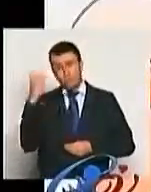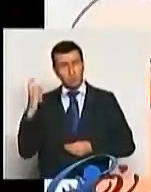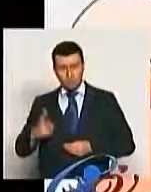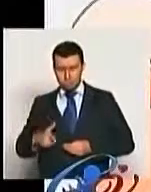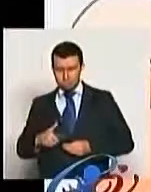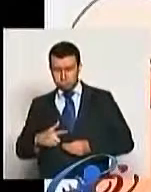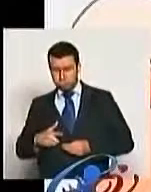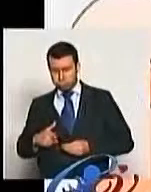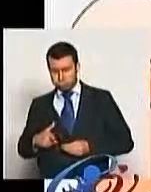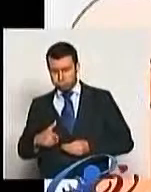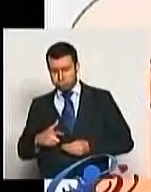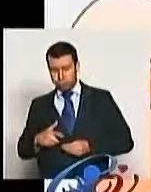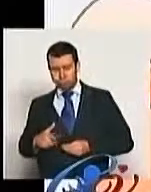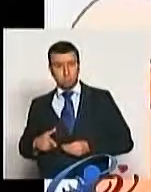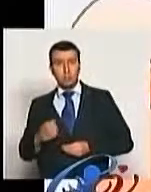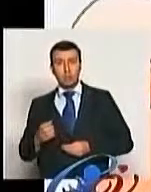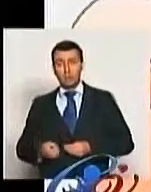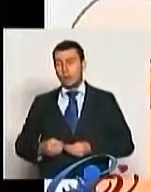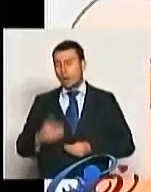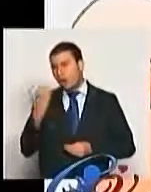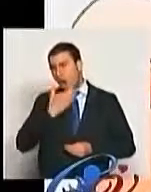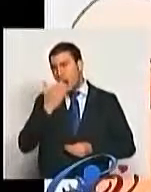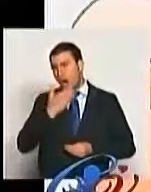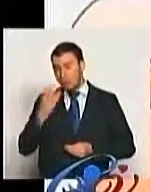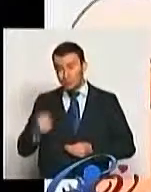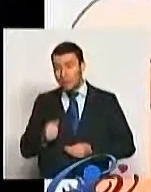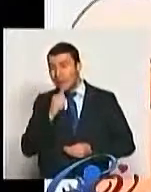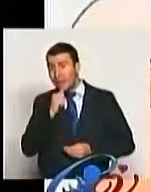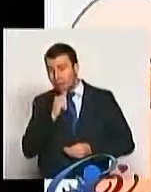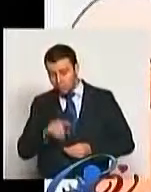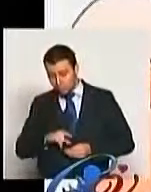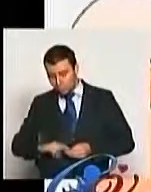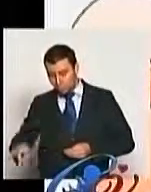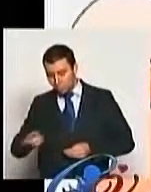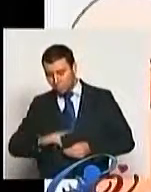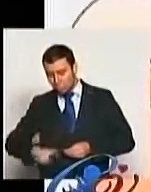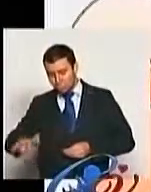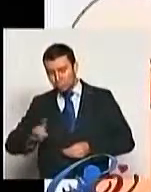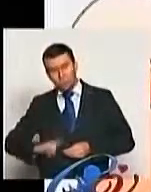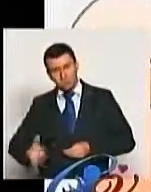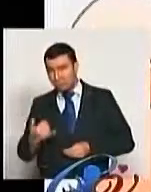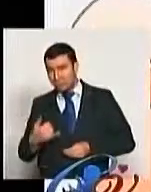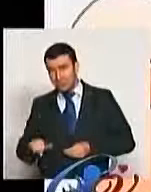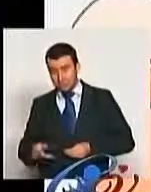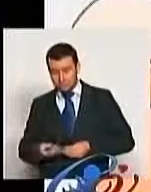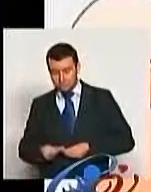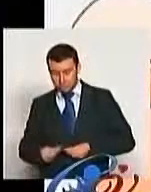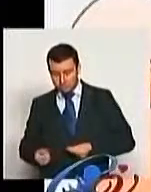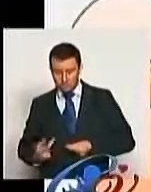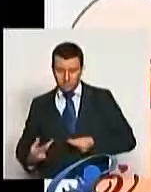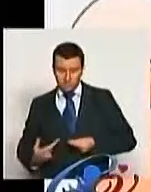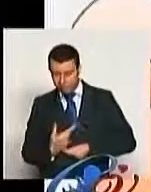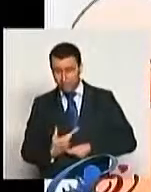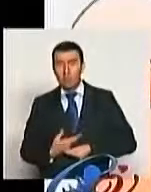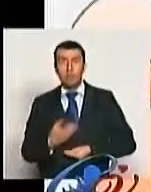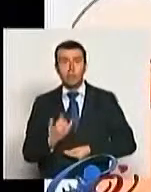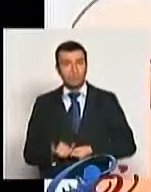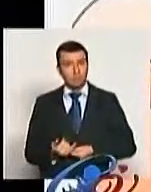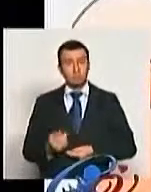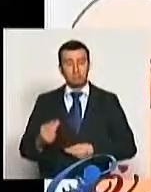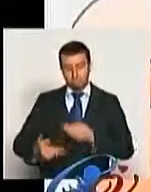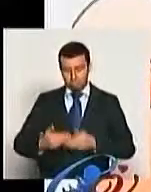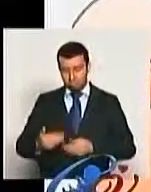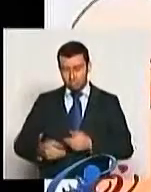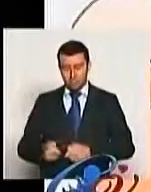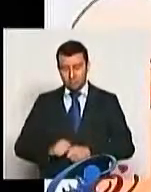La coagulan, o sea, vaporizan, sale el agua de todas las células y posteriormente se corta y luego se hace